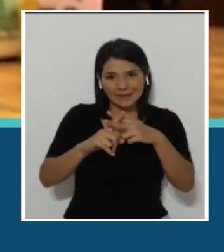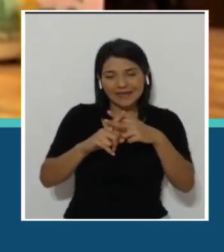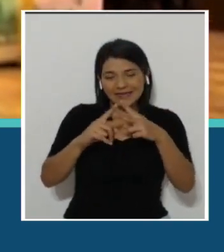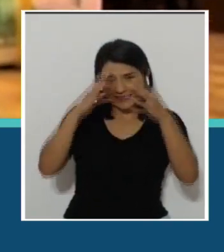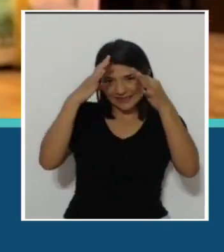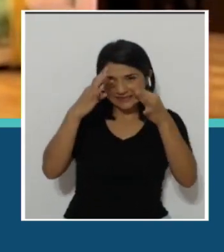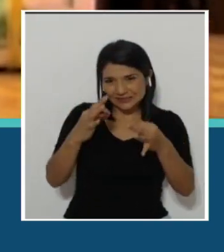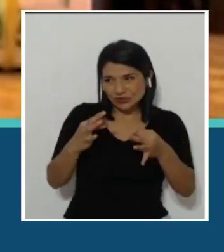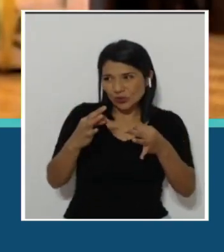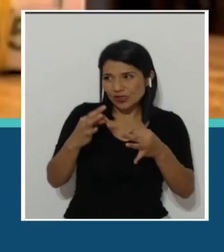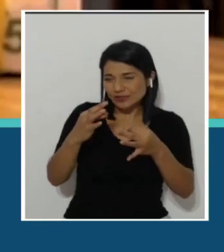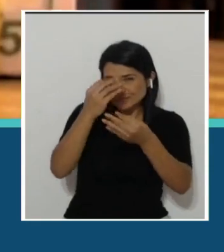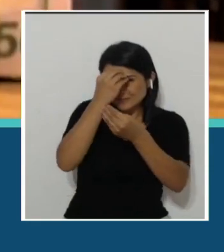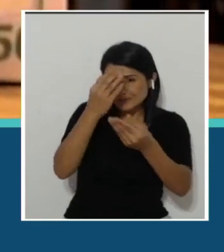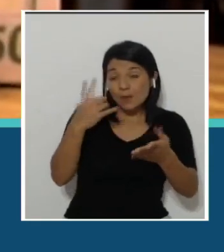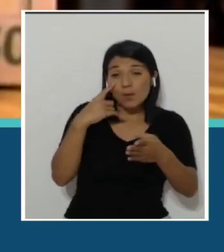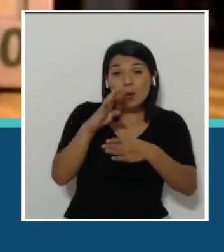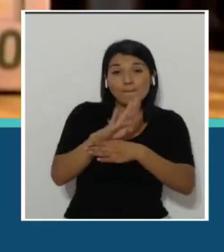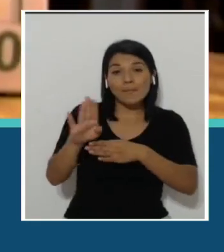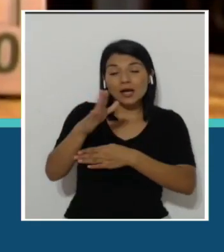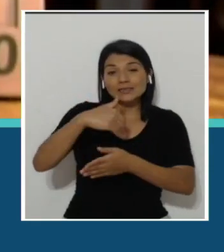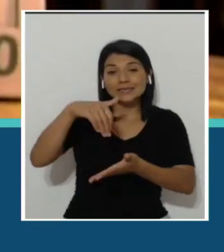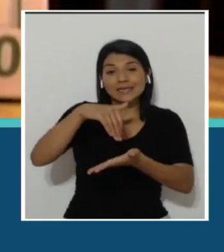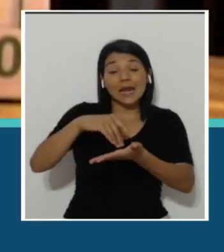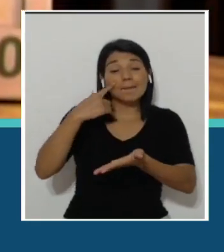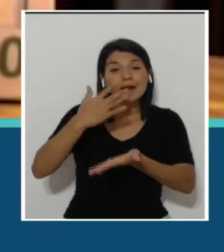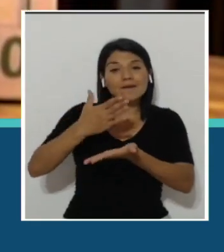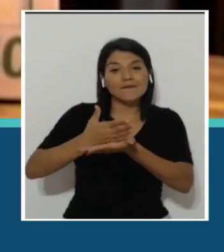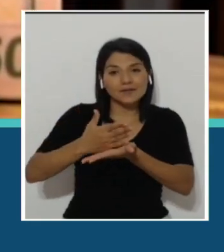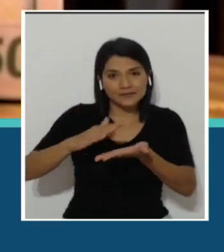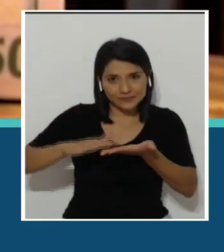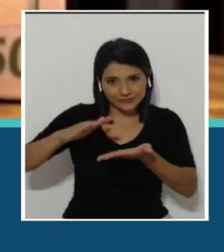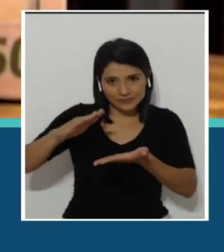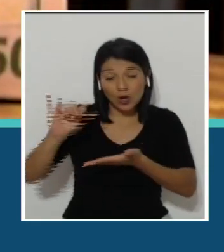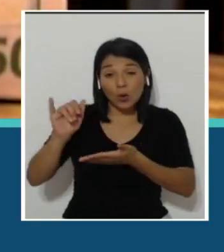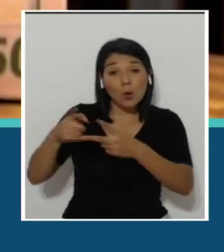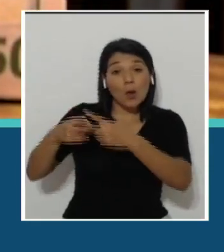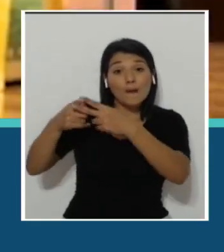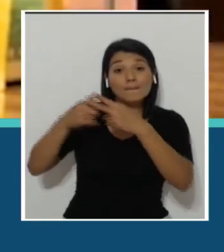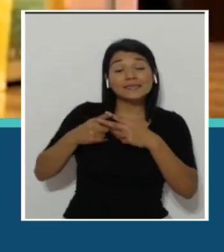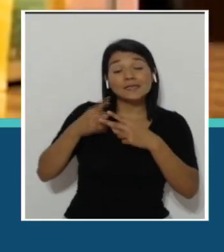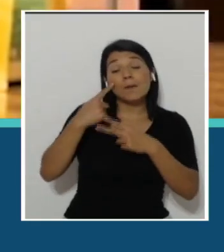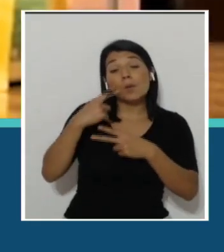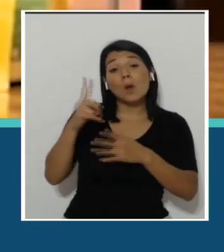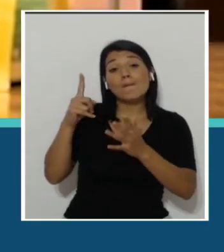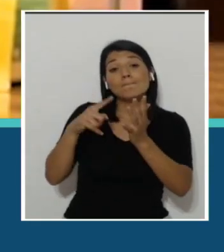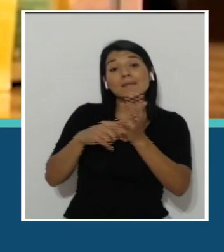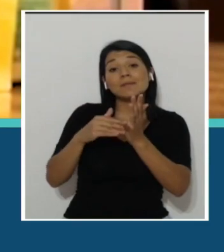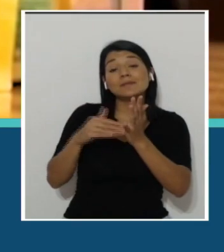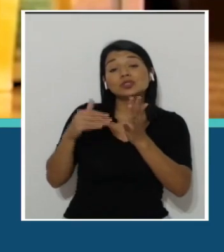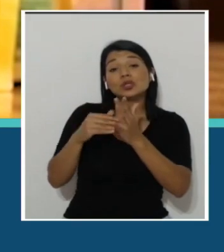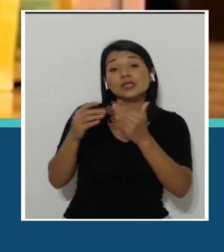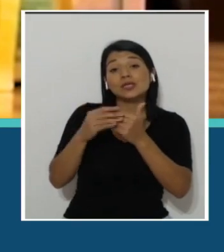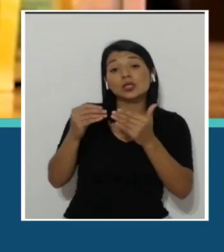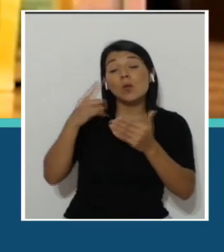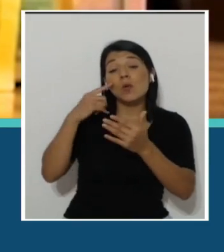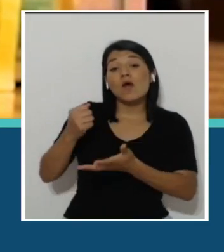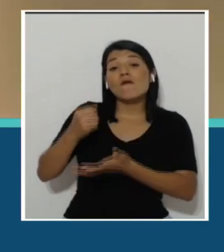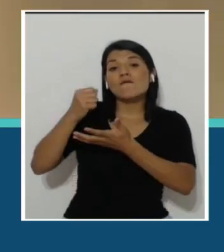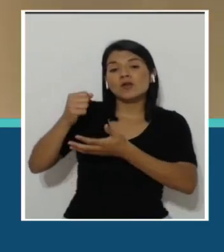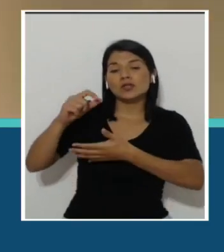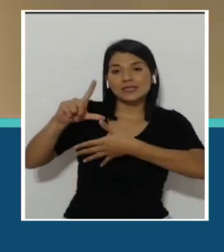el alza en la moneda, como lo es el crédito por $1.000 millones con el Fondo Latinoamericano de Reservas. Tenemos que seguir esperando